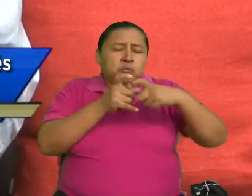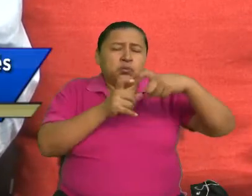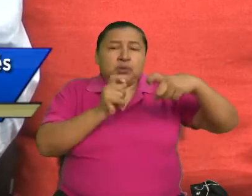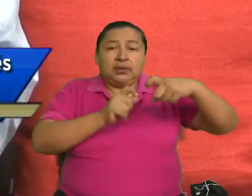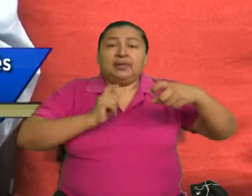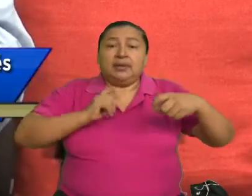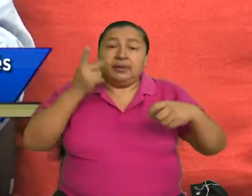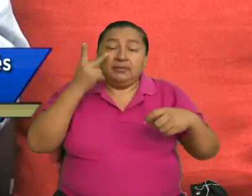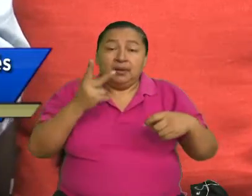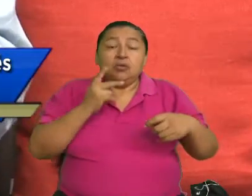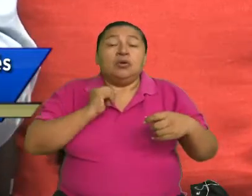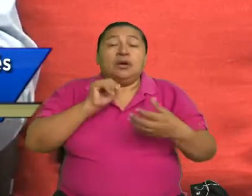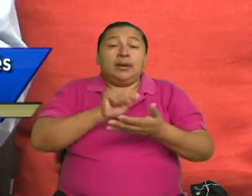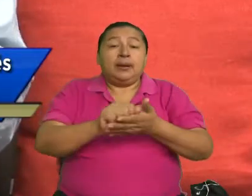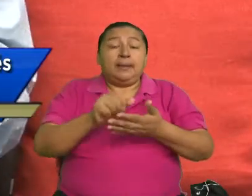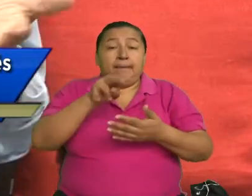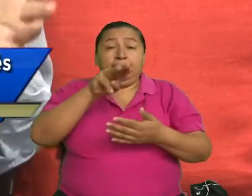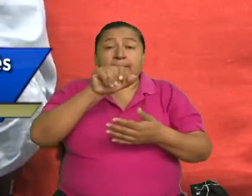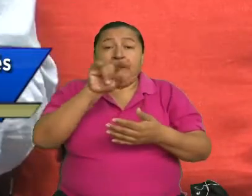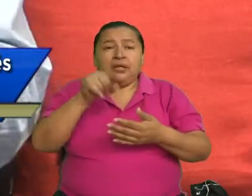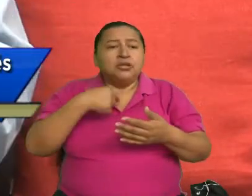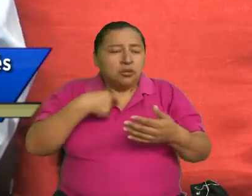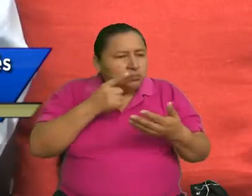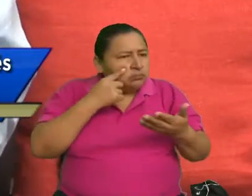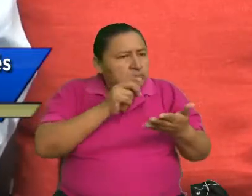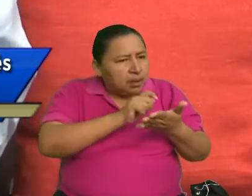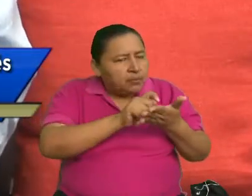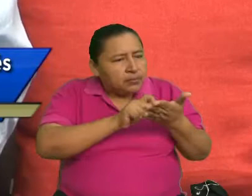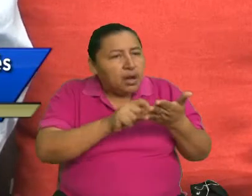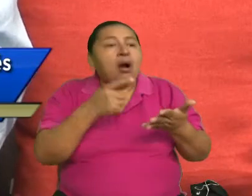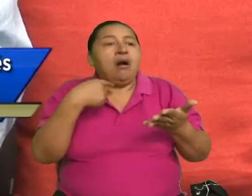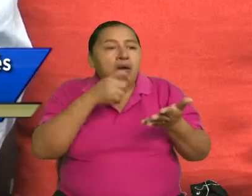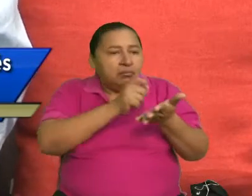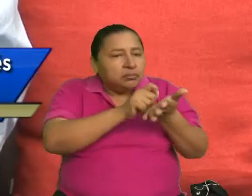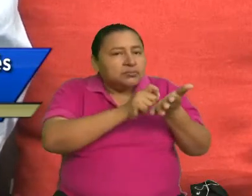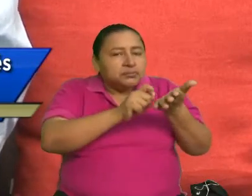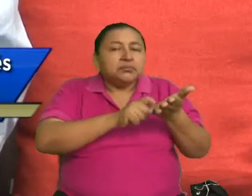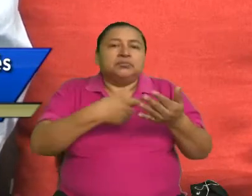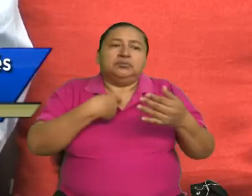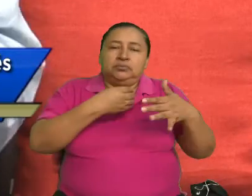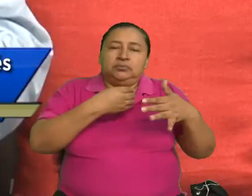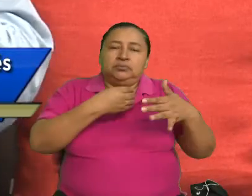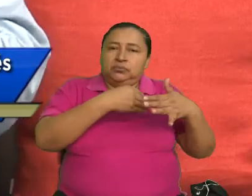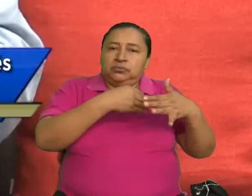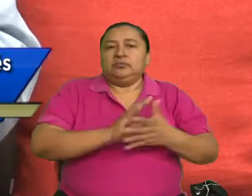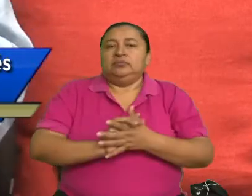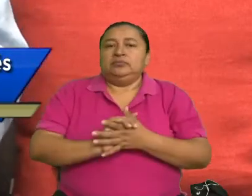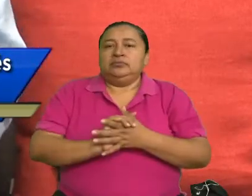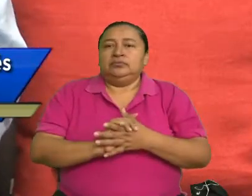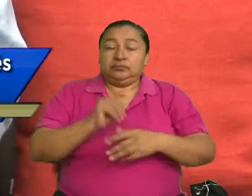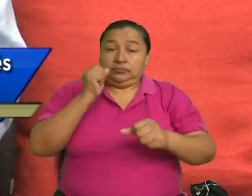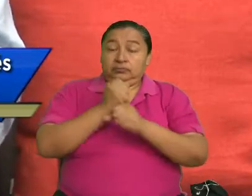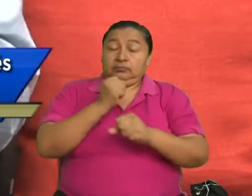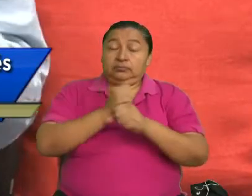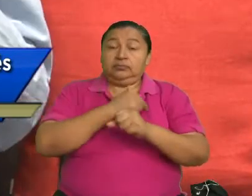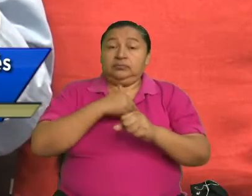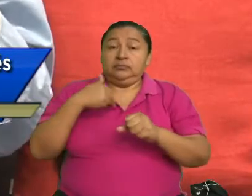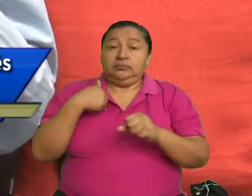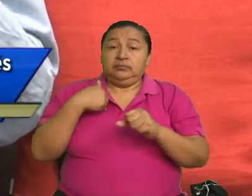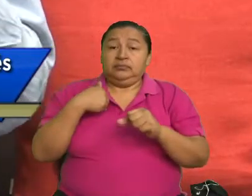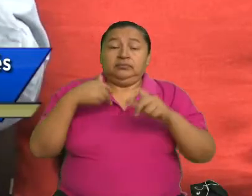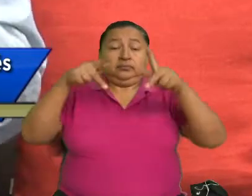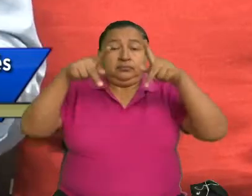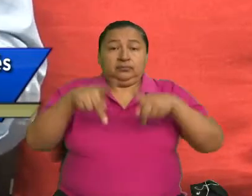maíz. Y las rescaté y las apunté y están en el libro. El trabajo que ha hecho la